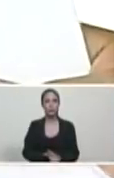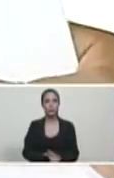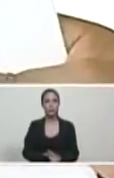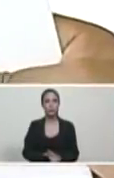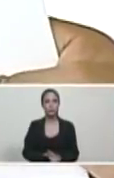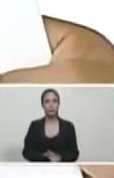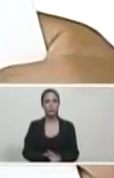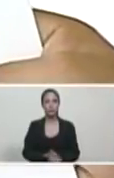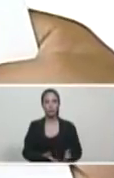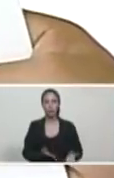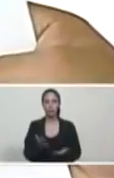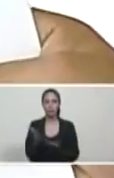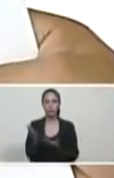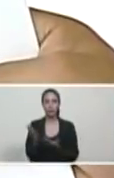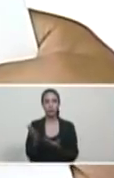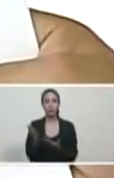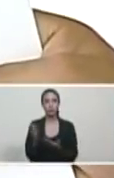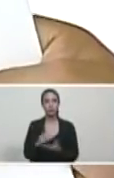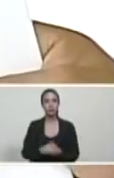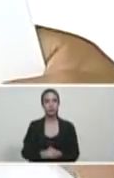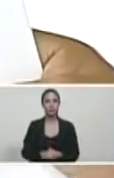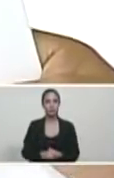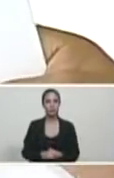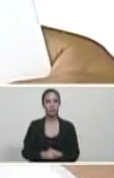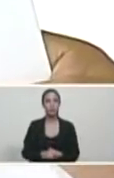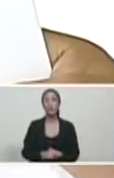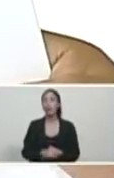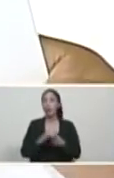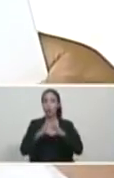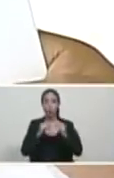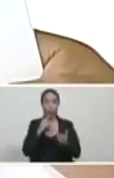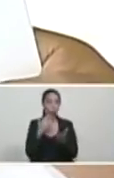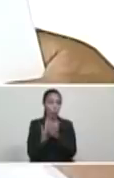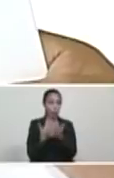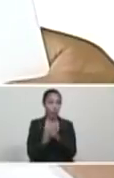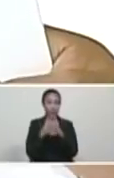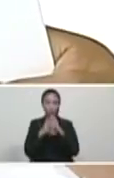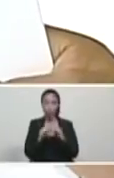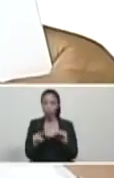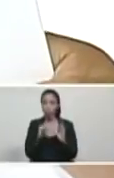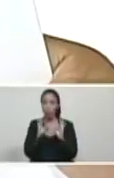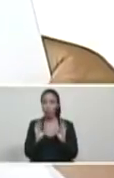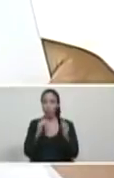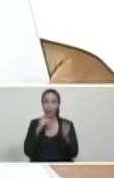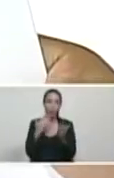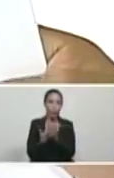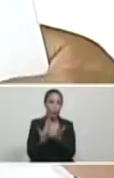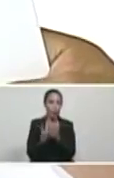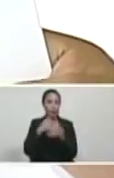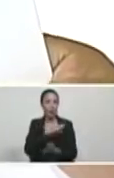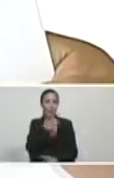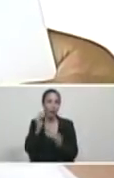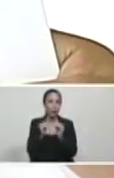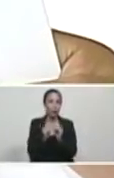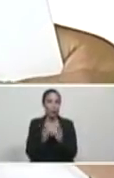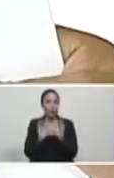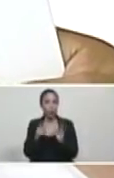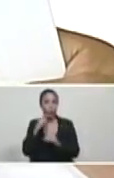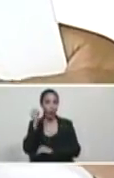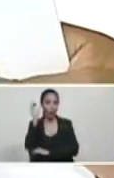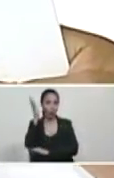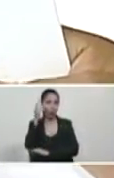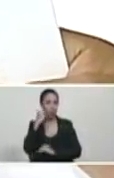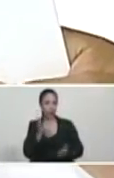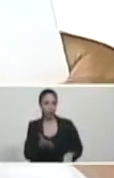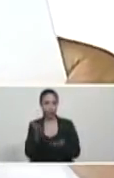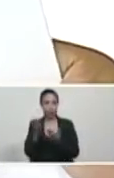de gobierno, yo quiero que todas las propuestas y todas las conclusiones del Congreso de Diálogo